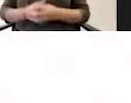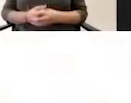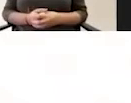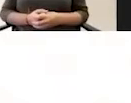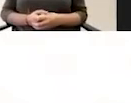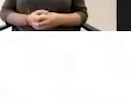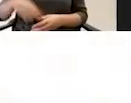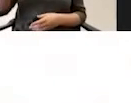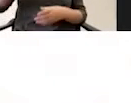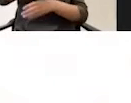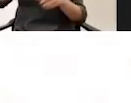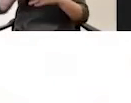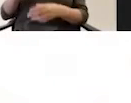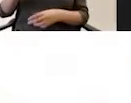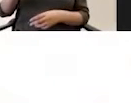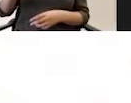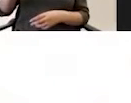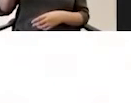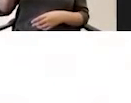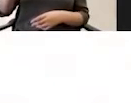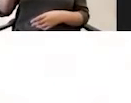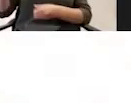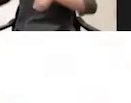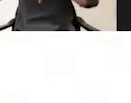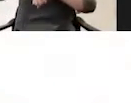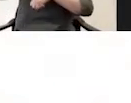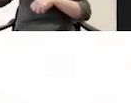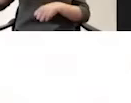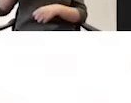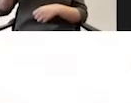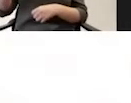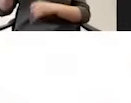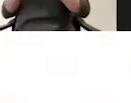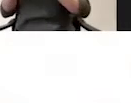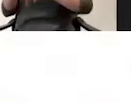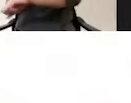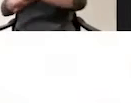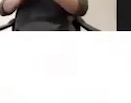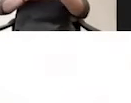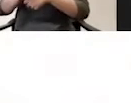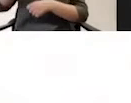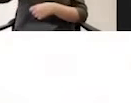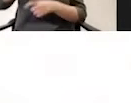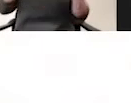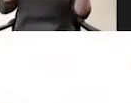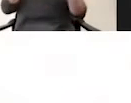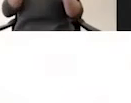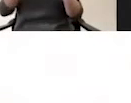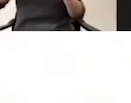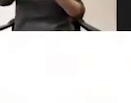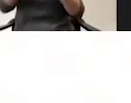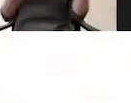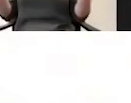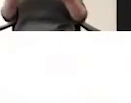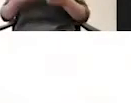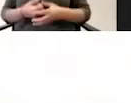No olviden colocar sus nombres completos en el nombre de usuario y mencionarnos a través del chat de qué institución nos acompaña, esto con el fin de registrar su